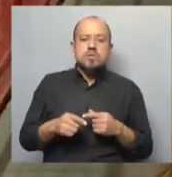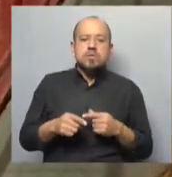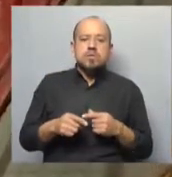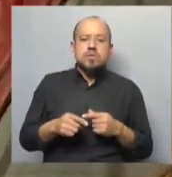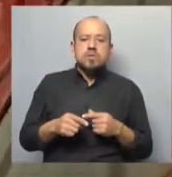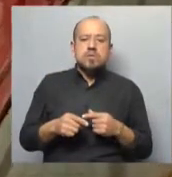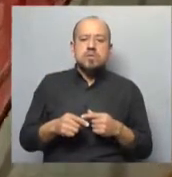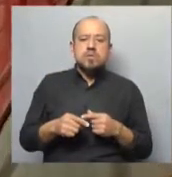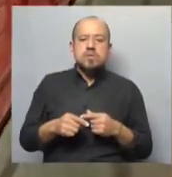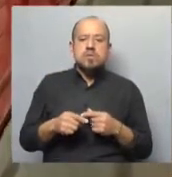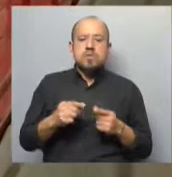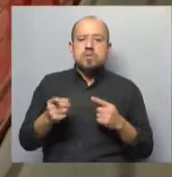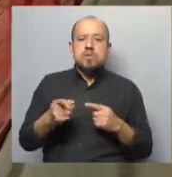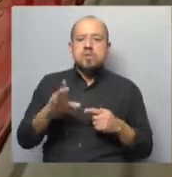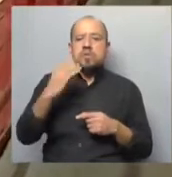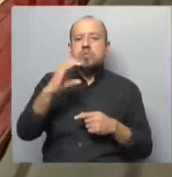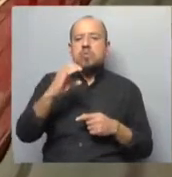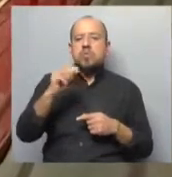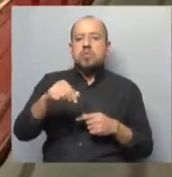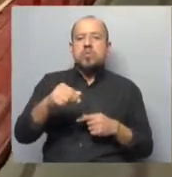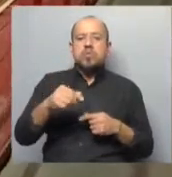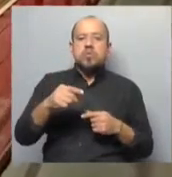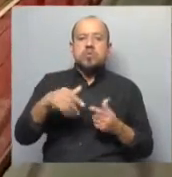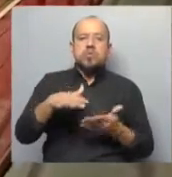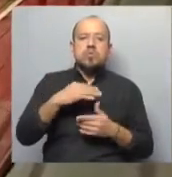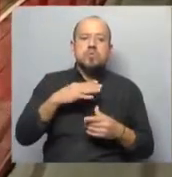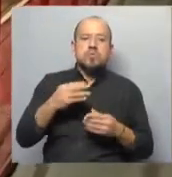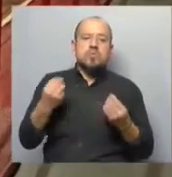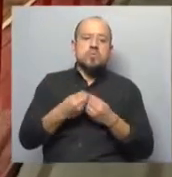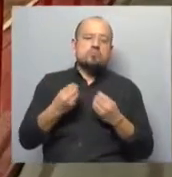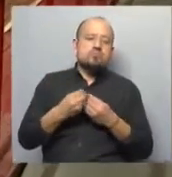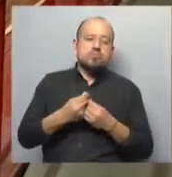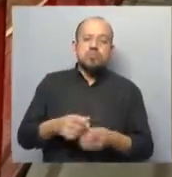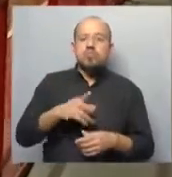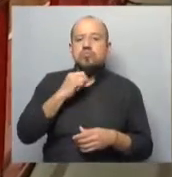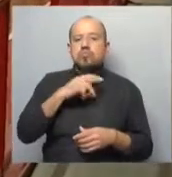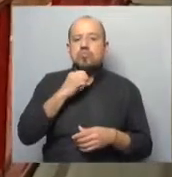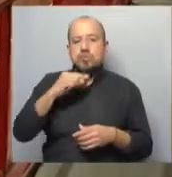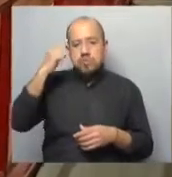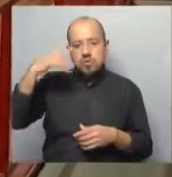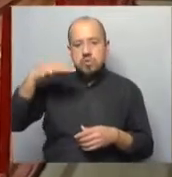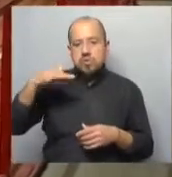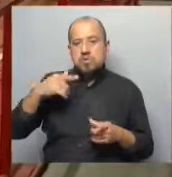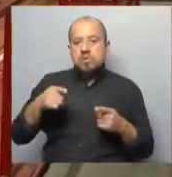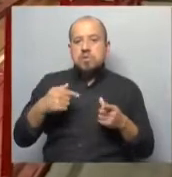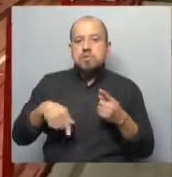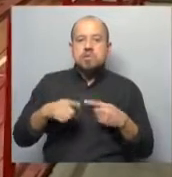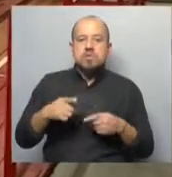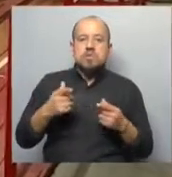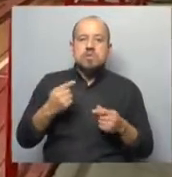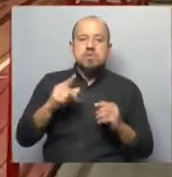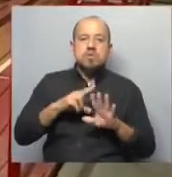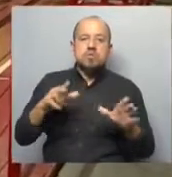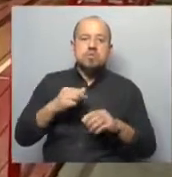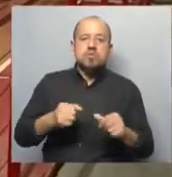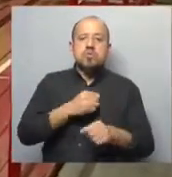como varios clubes de barrio. En una esquina se juntaban un montón de muchachos, adolescentes, o 18